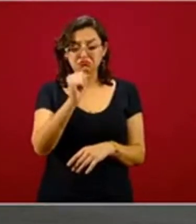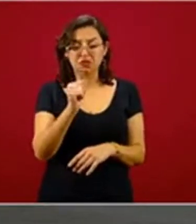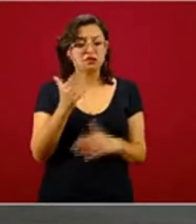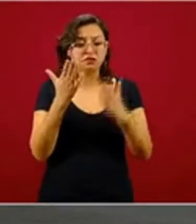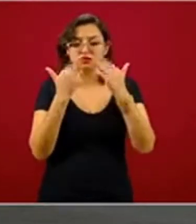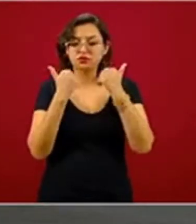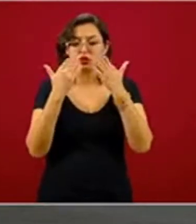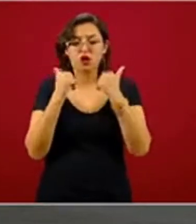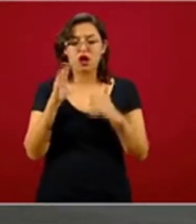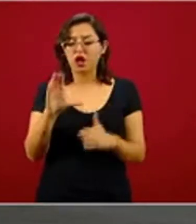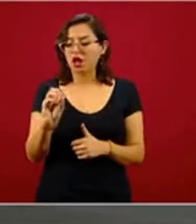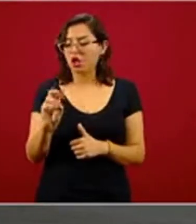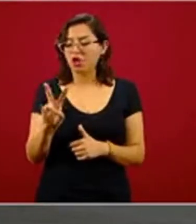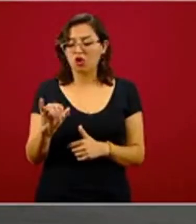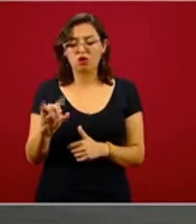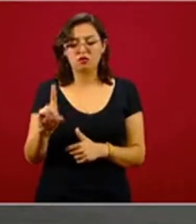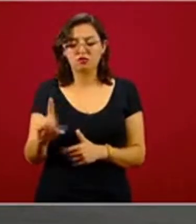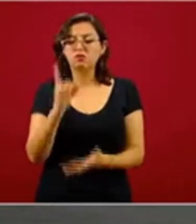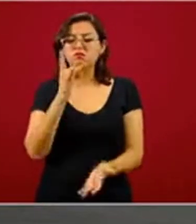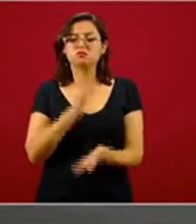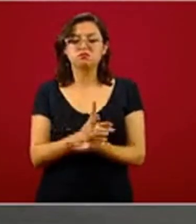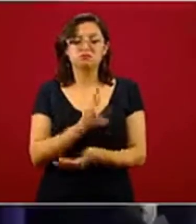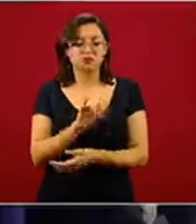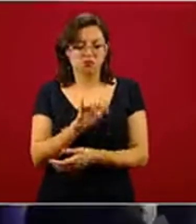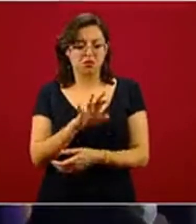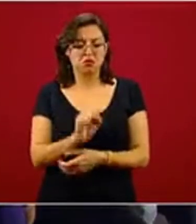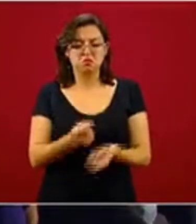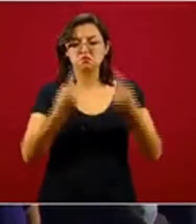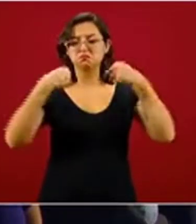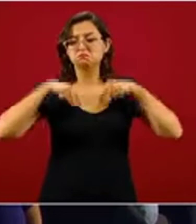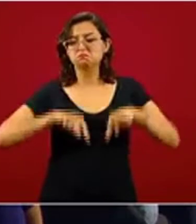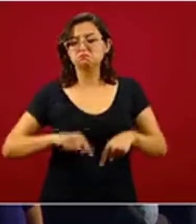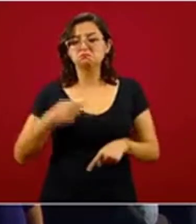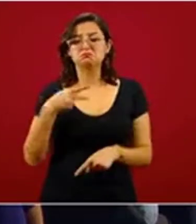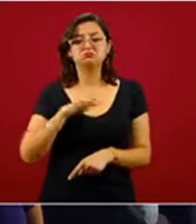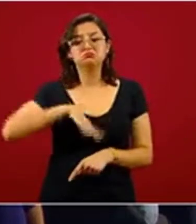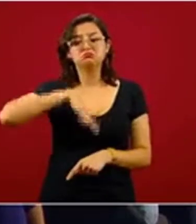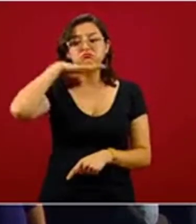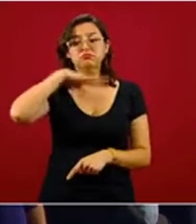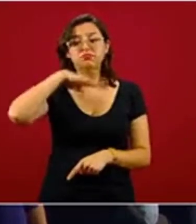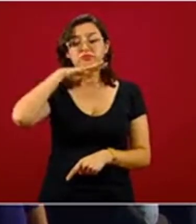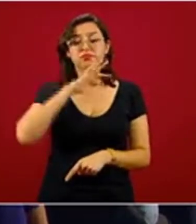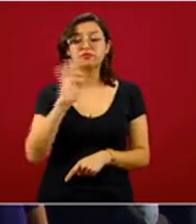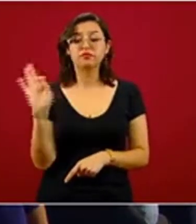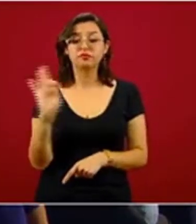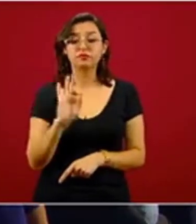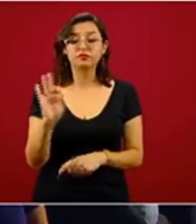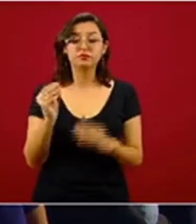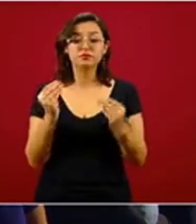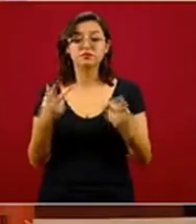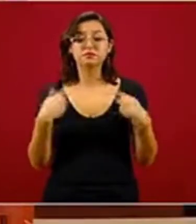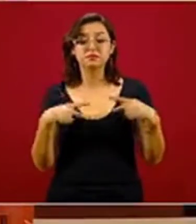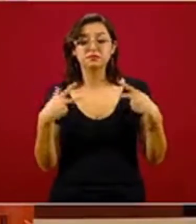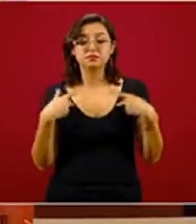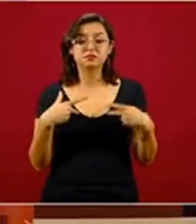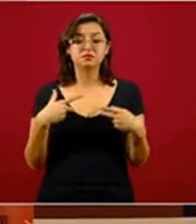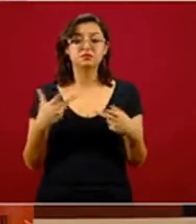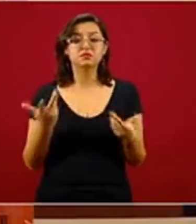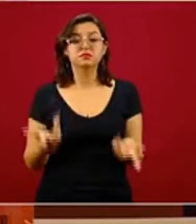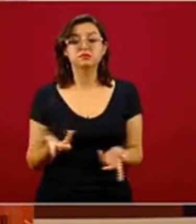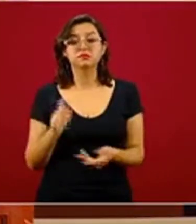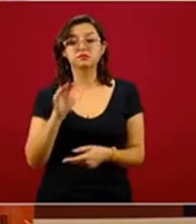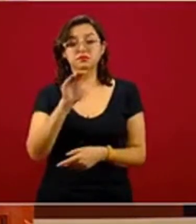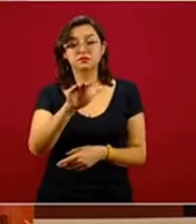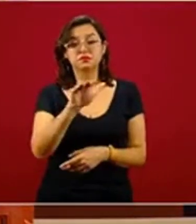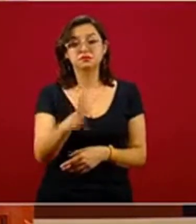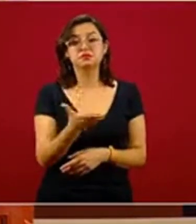que produce el virus SARS-CoV-2. Y lo otro es que muchas de estas personas pudieran también haber demandado atención en unidades